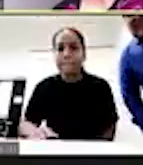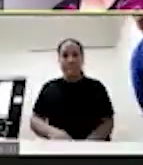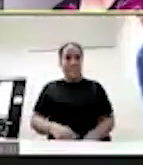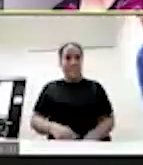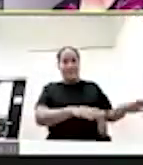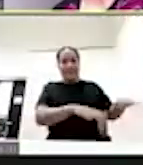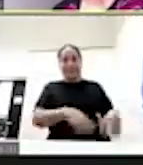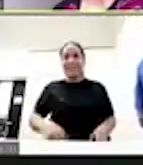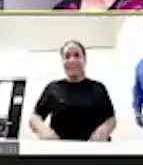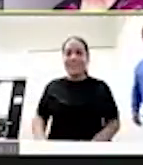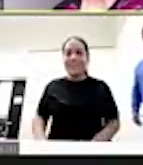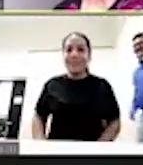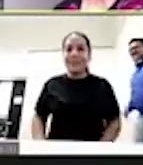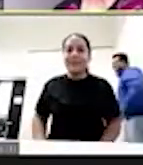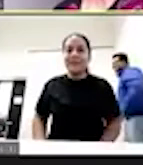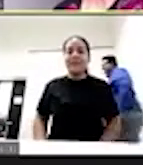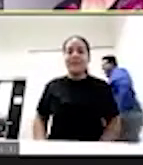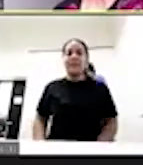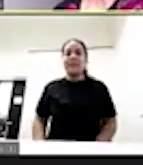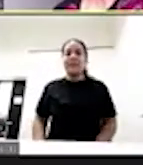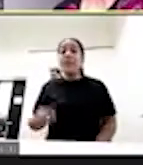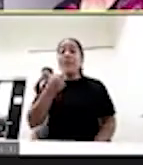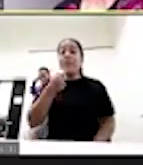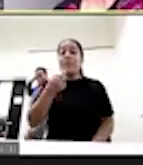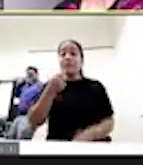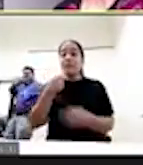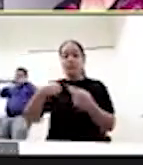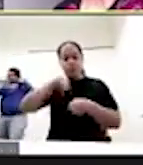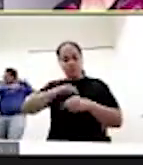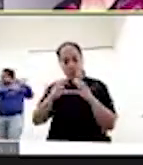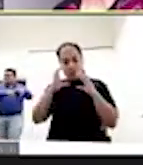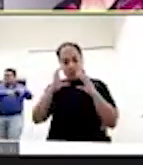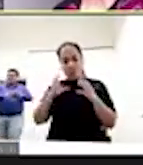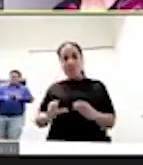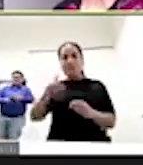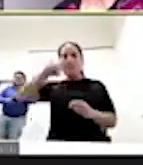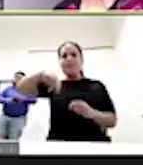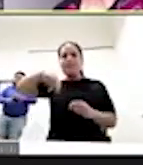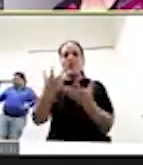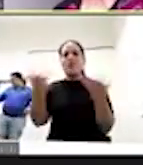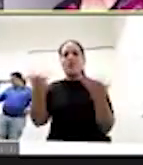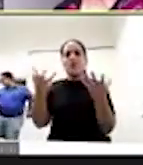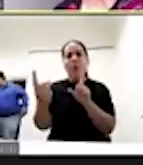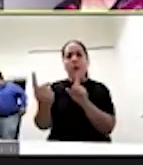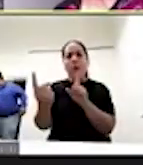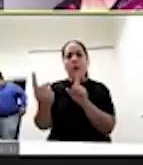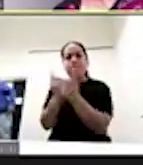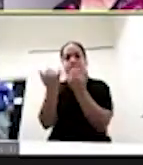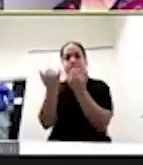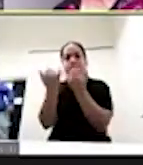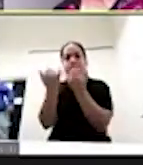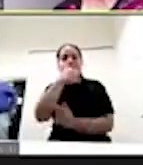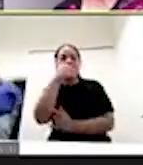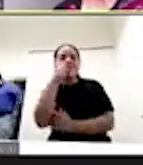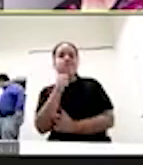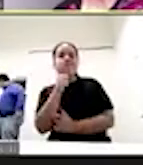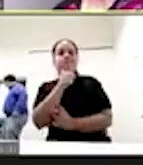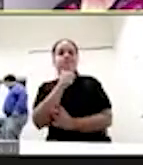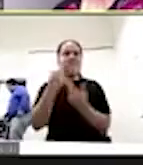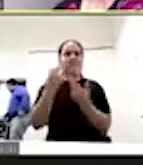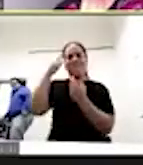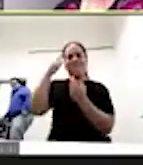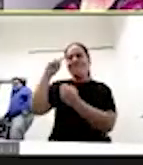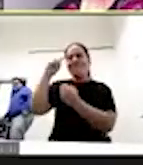cosas, donde hasta nuestros cuerpos se encuentran ahora preñados de incertidumbre.